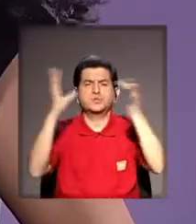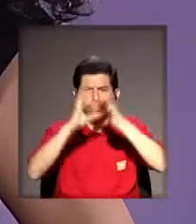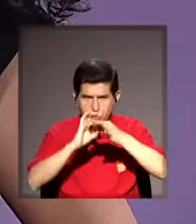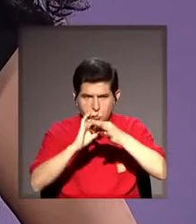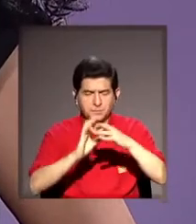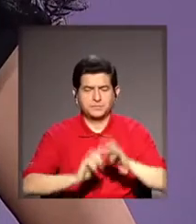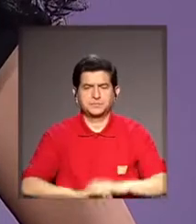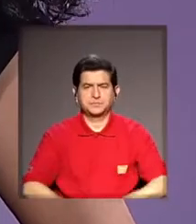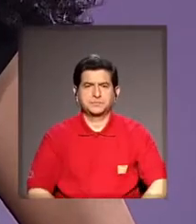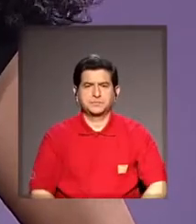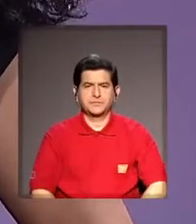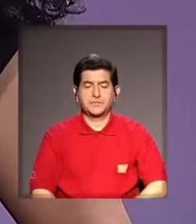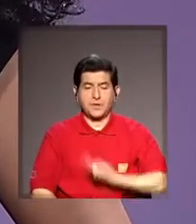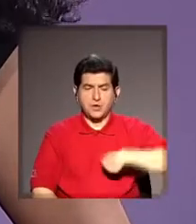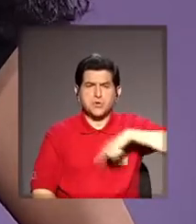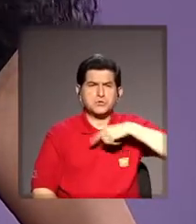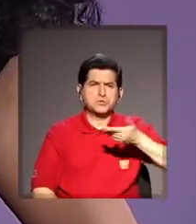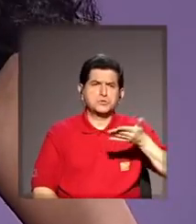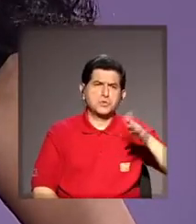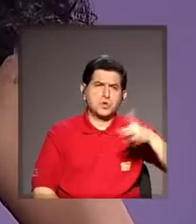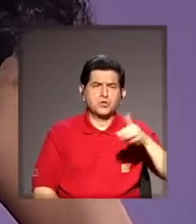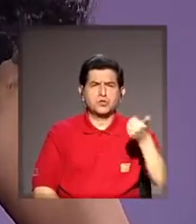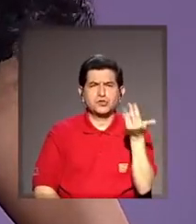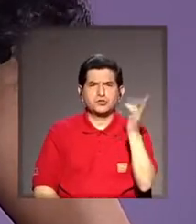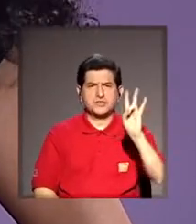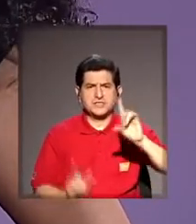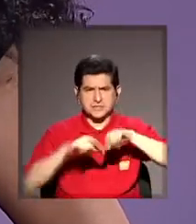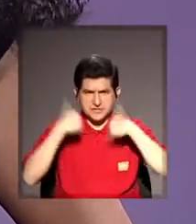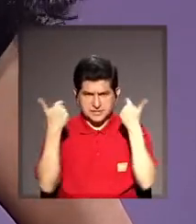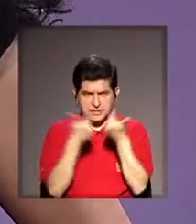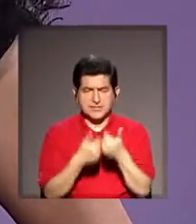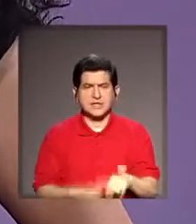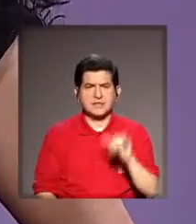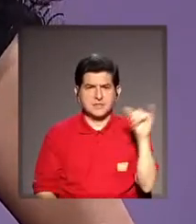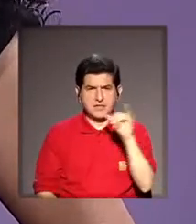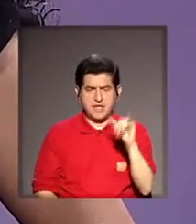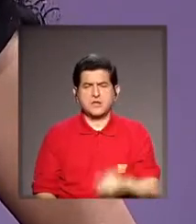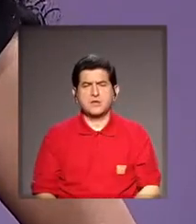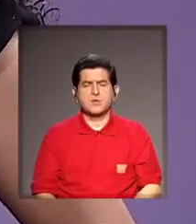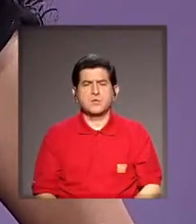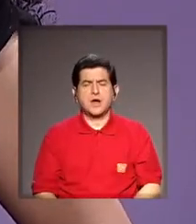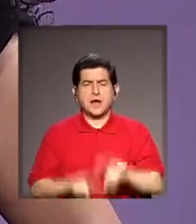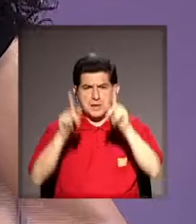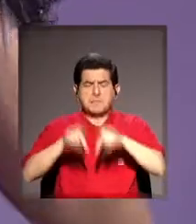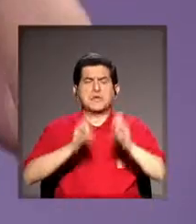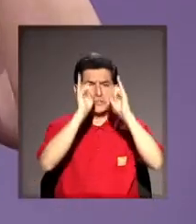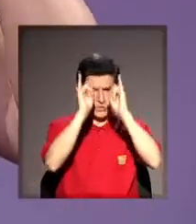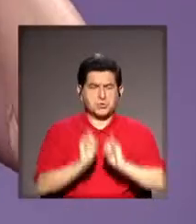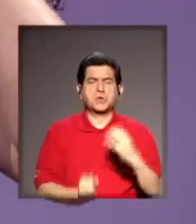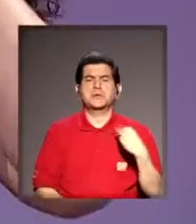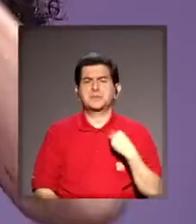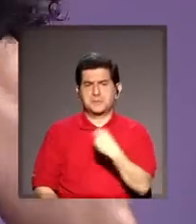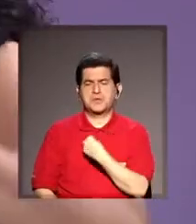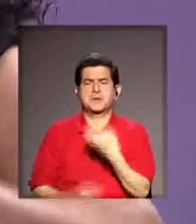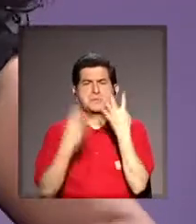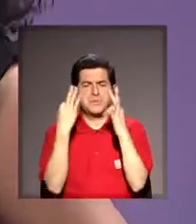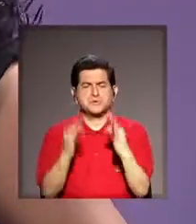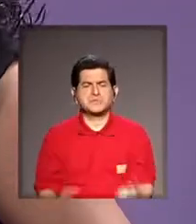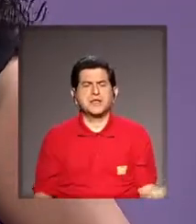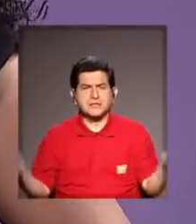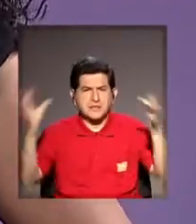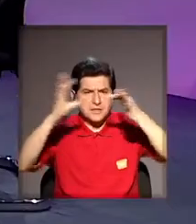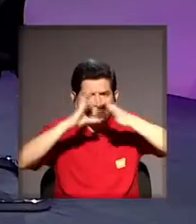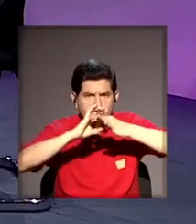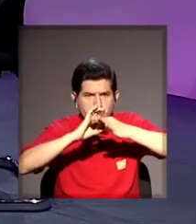ahora somos más o menos 17 organizaciones y también está integrado integrado por activistas independientes que lo que busca es articular